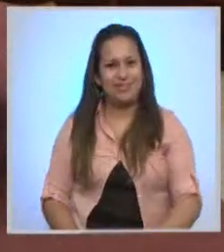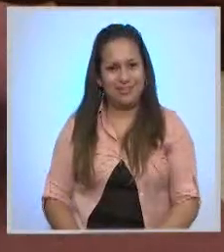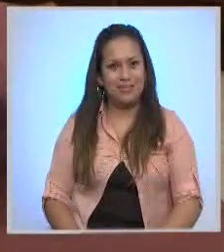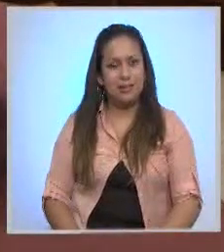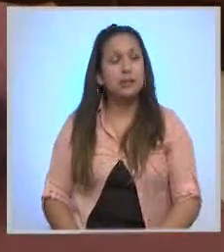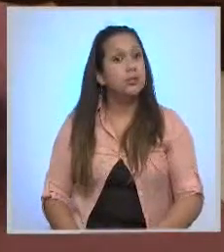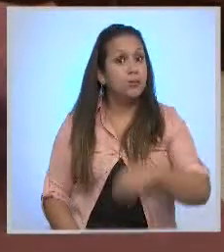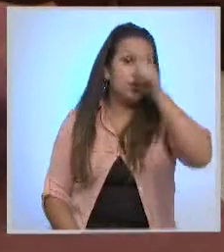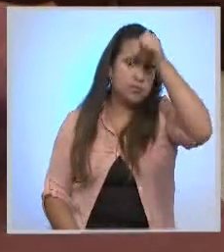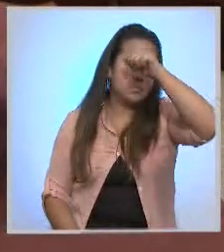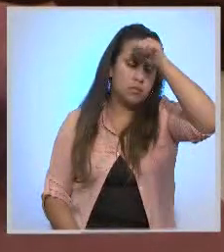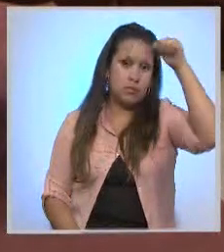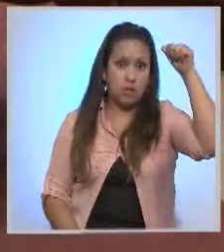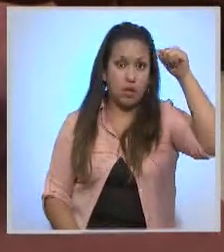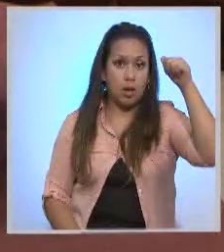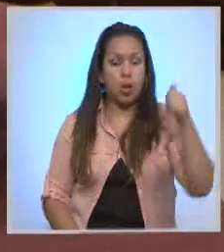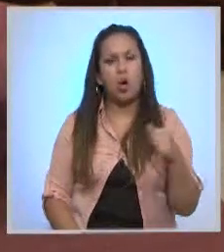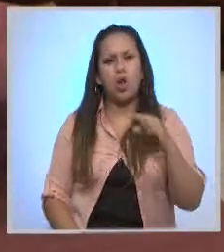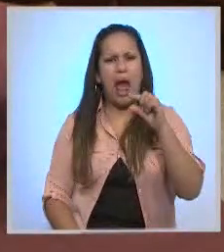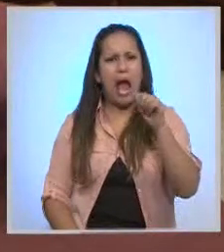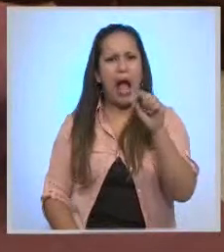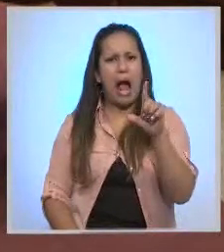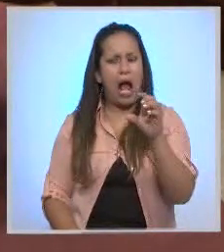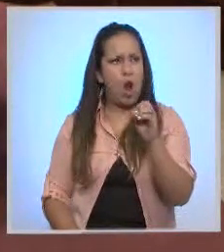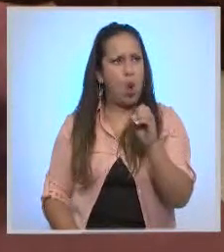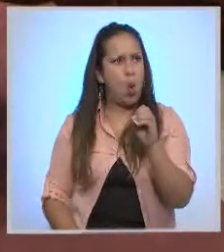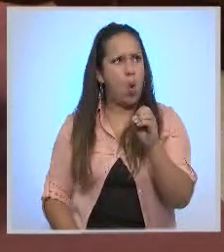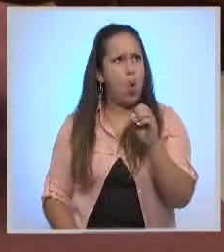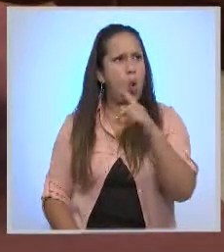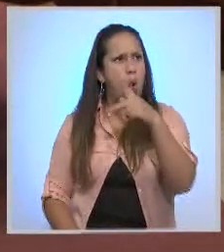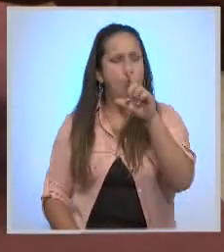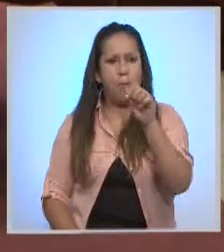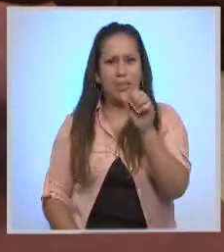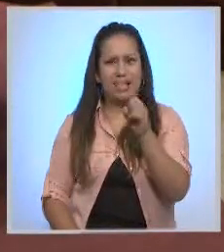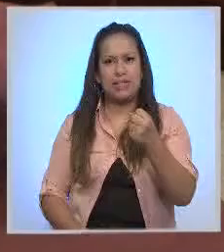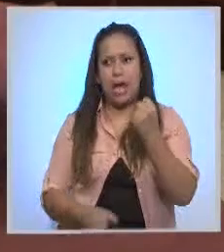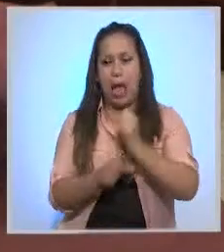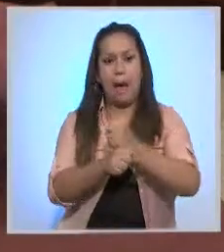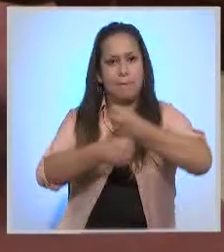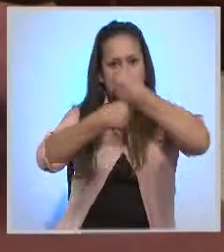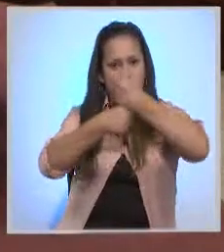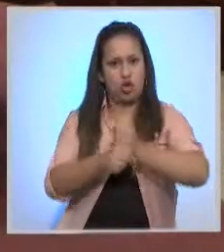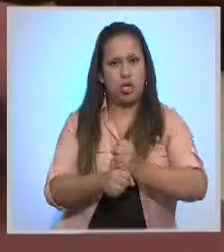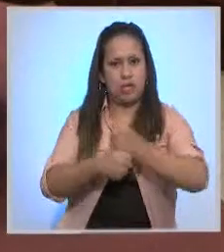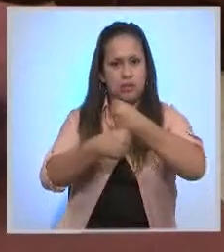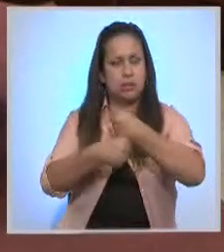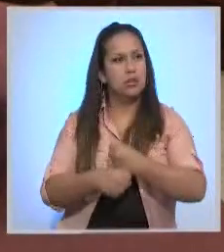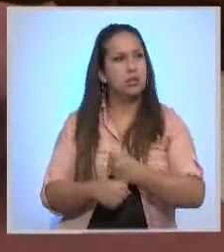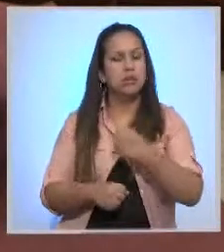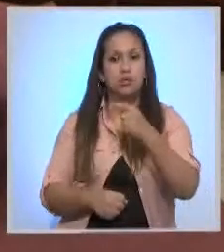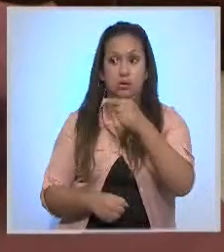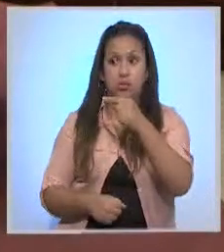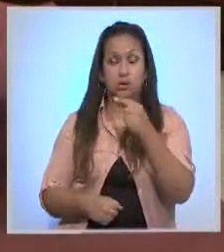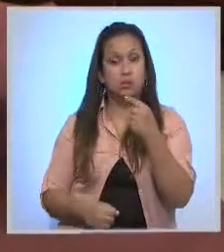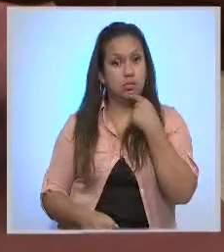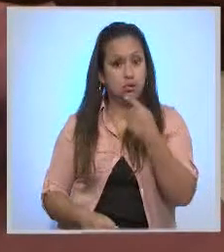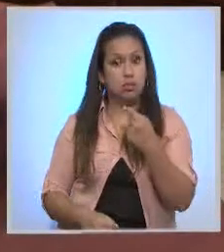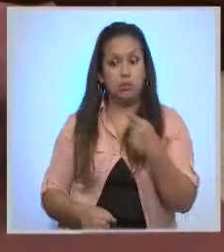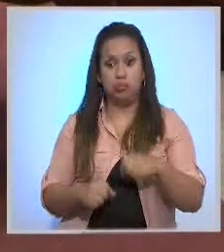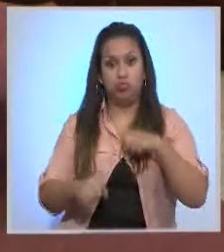usualmente sobre la galo plaza lasso y sobre la avenida amazonas claro